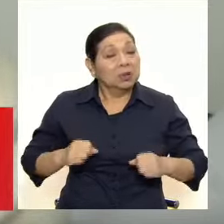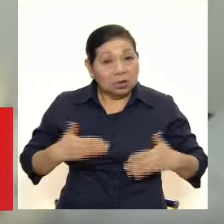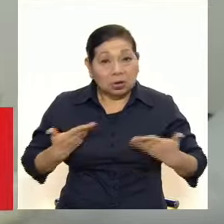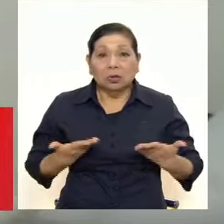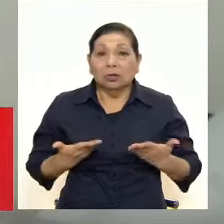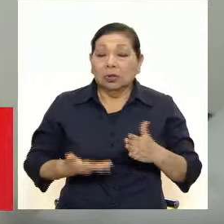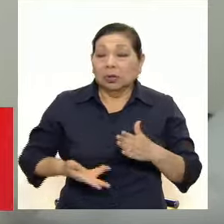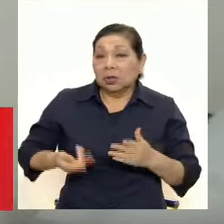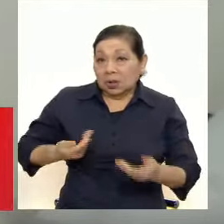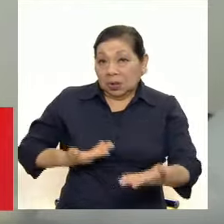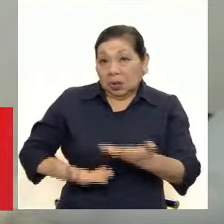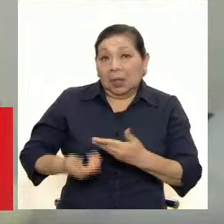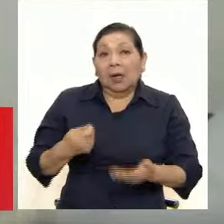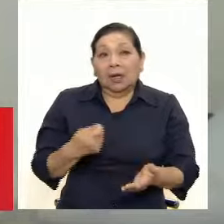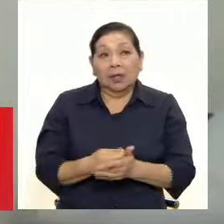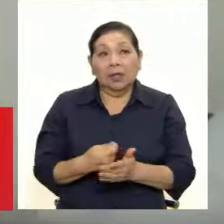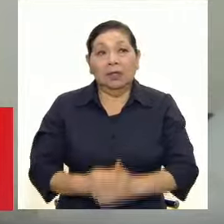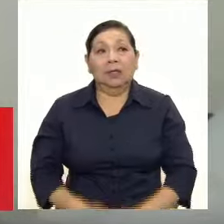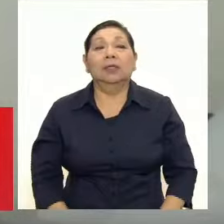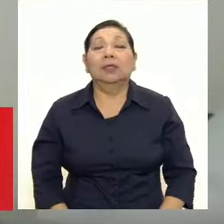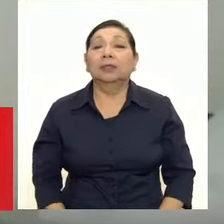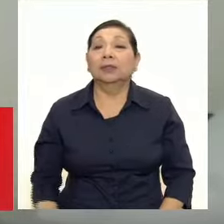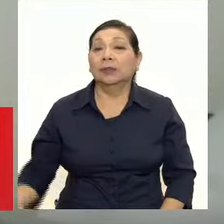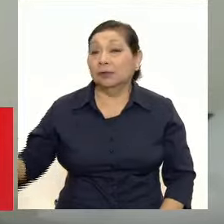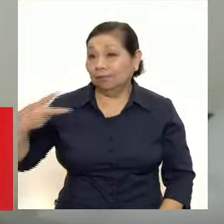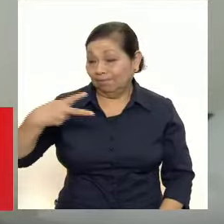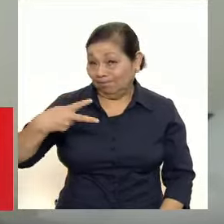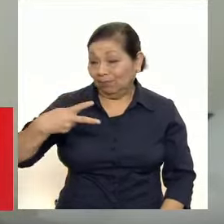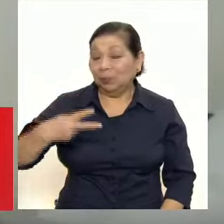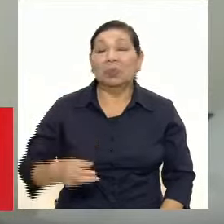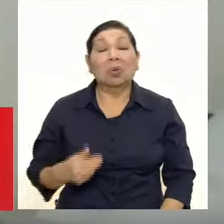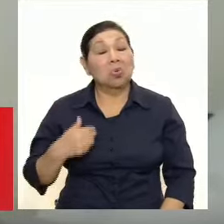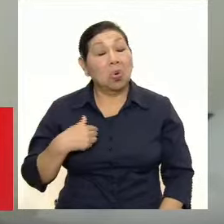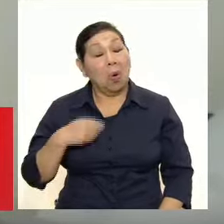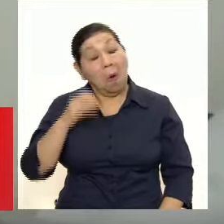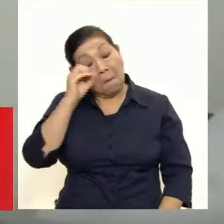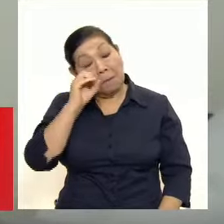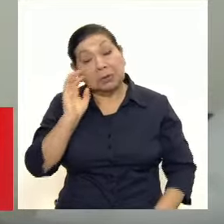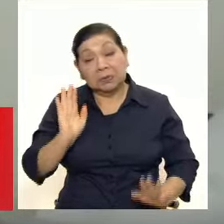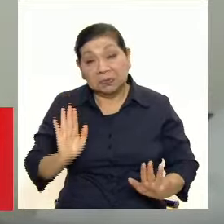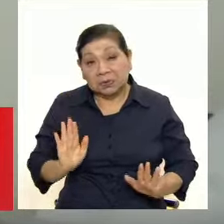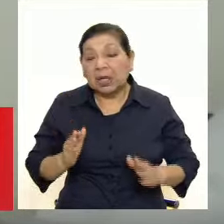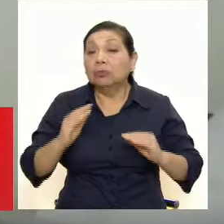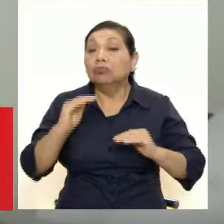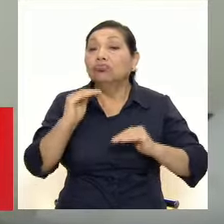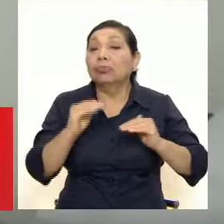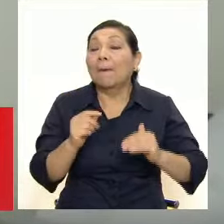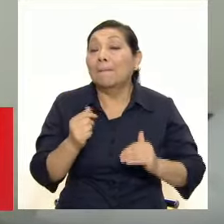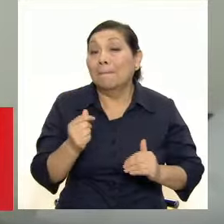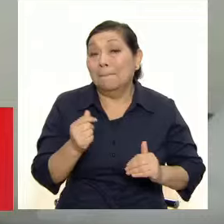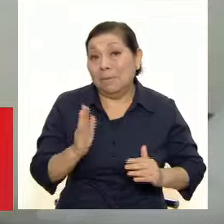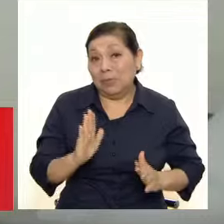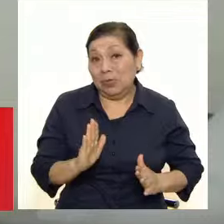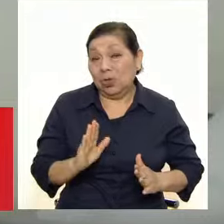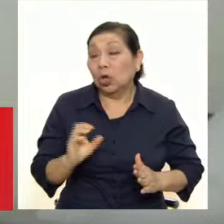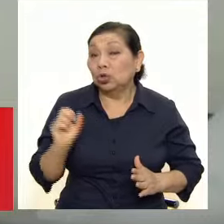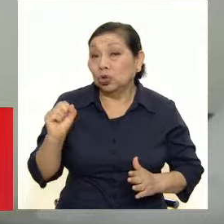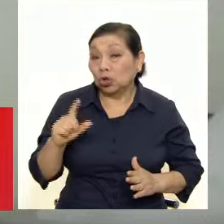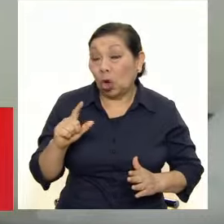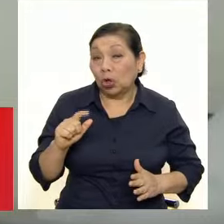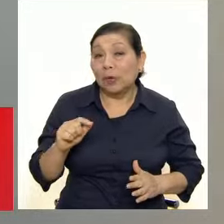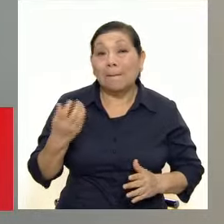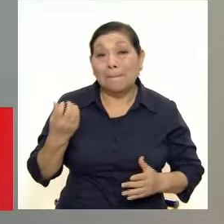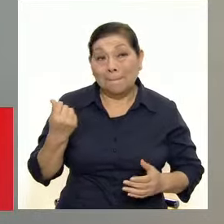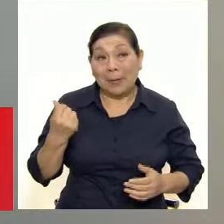posibilidad de un mayor intercambio de monedas. La segunda explicación, a mi juicio también, es la estabilidad del peso del sol peruano,